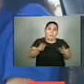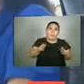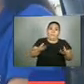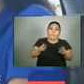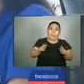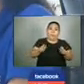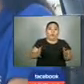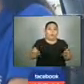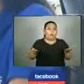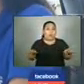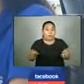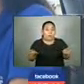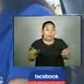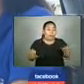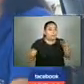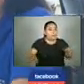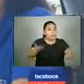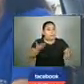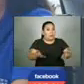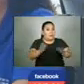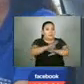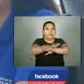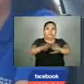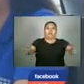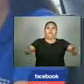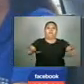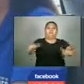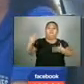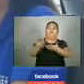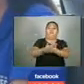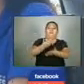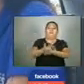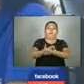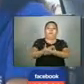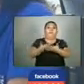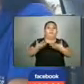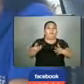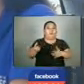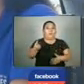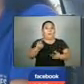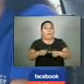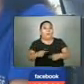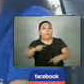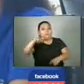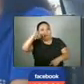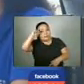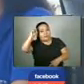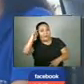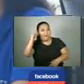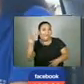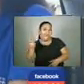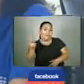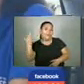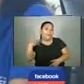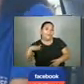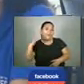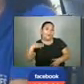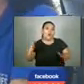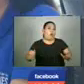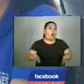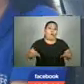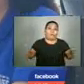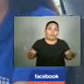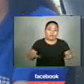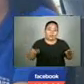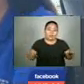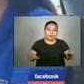es saber que quizás vamos a salir de la universidad como profesionales, pero no tenemos experiencia. Y cómo vamos a desenvolvernos